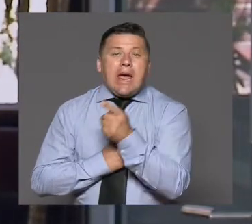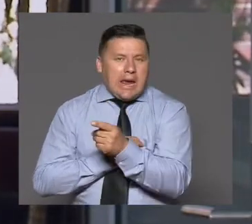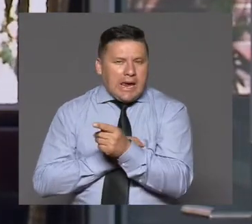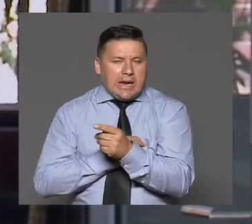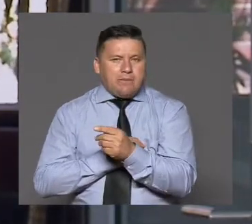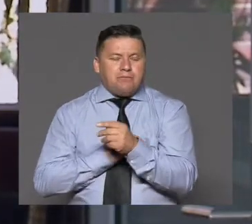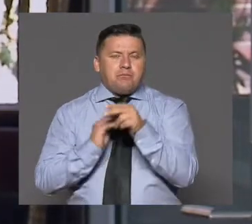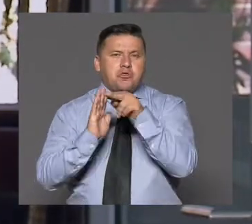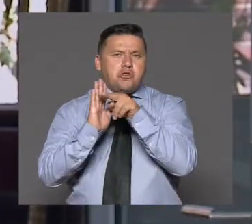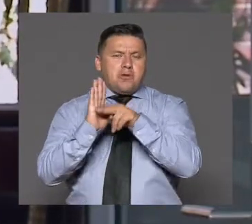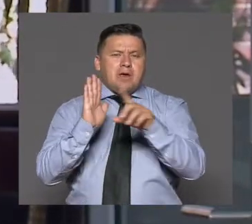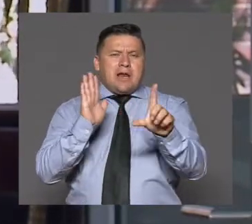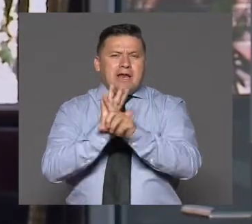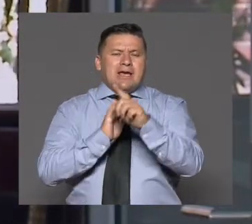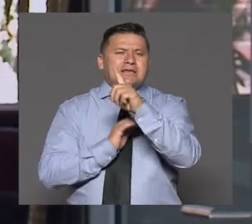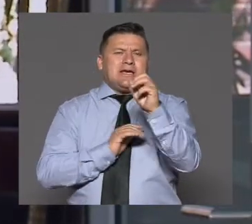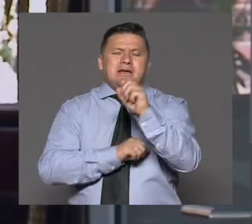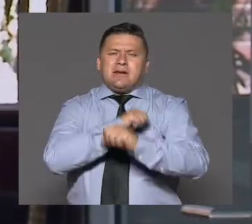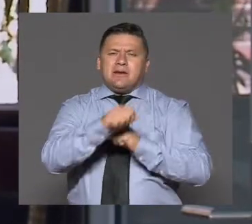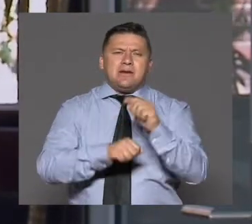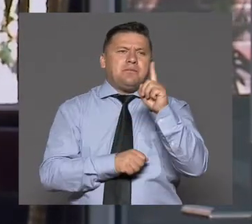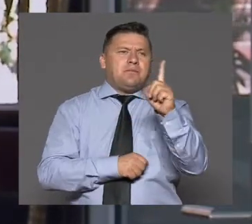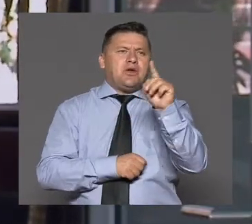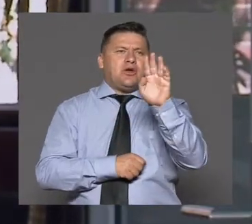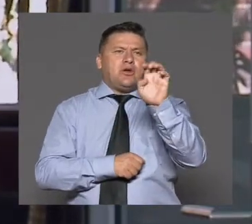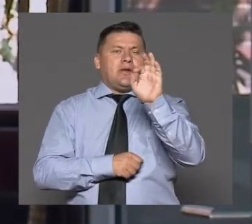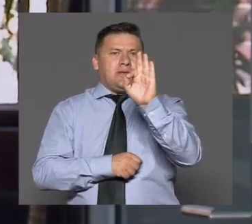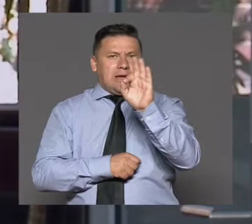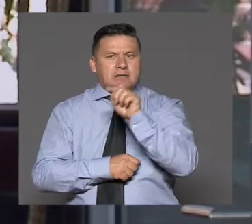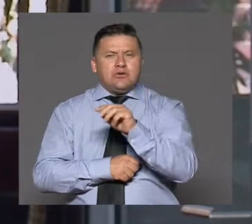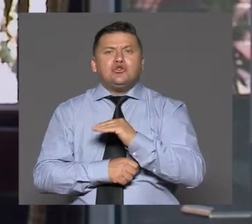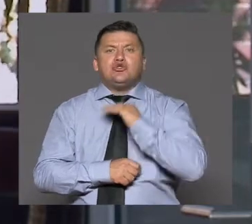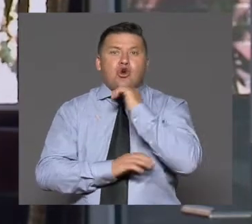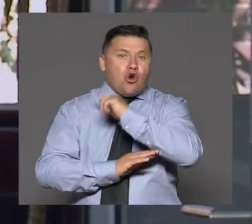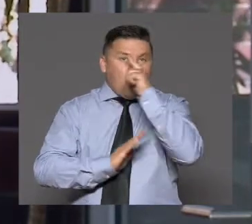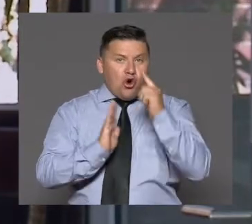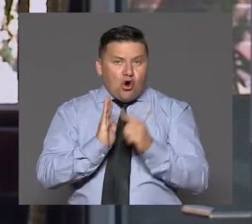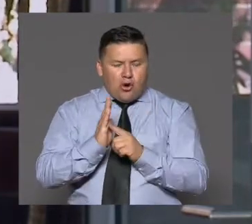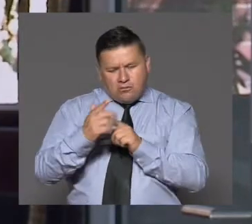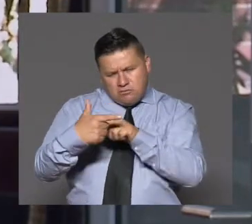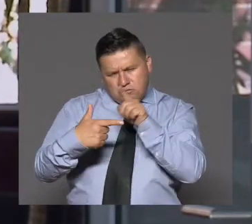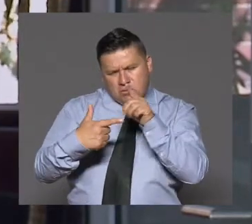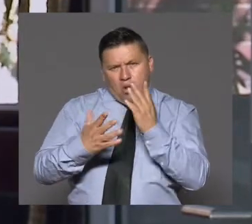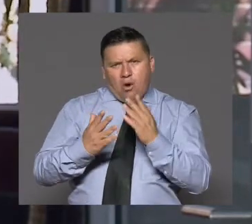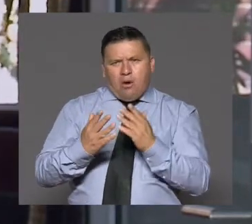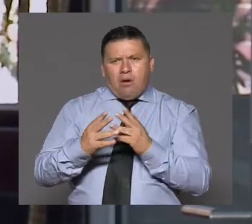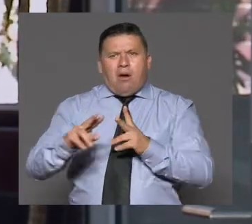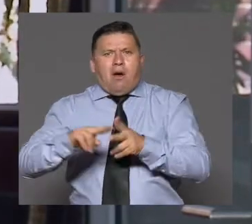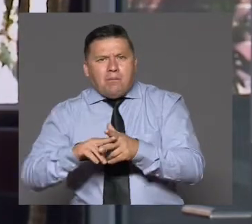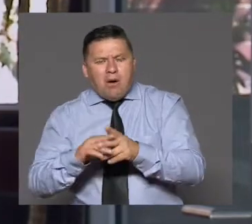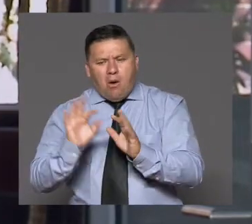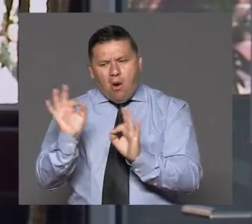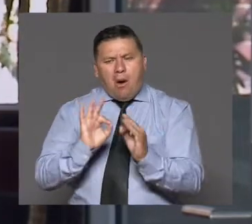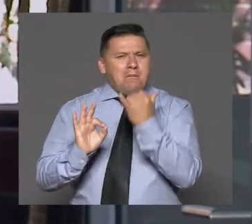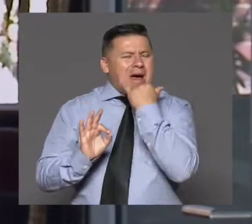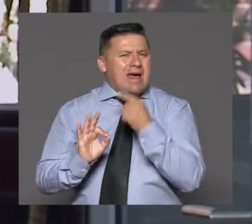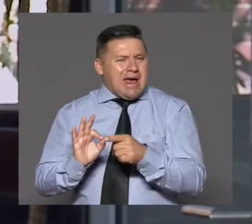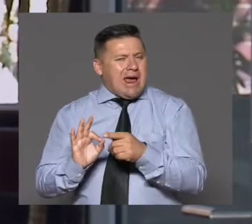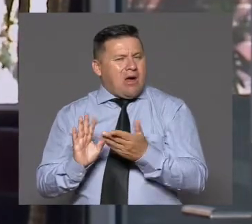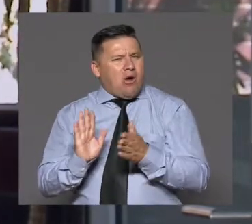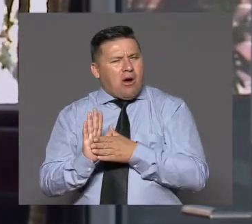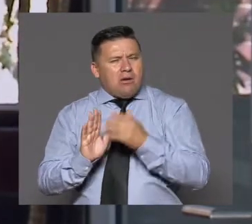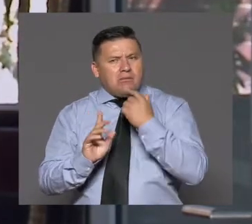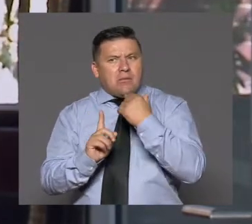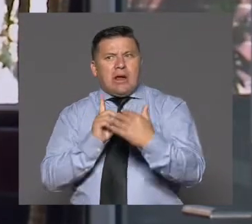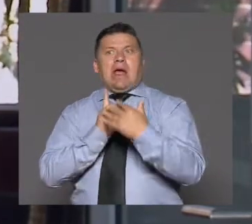marco normativo de la ley 100 de 1993, si resulta suficiente o si se nos está quedando corto para enfrentar el riesgo